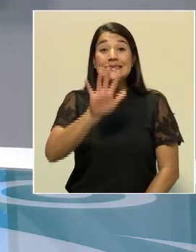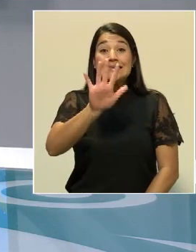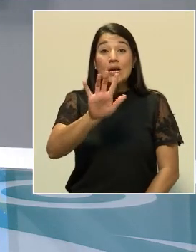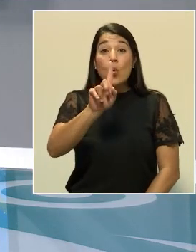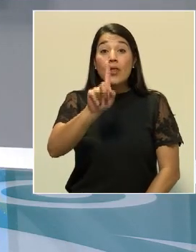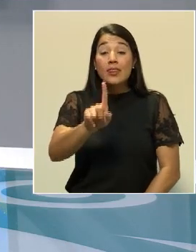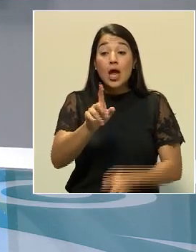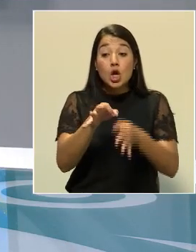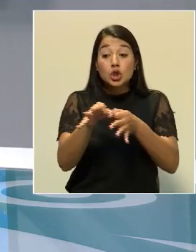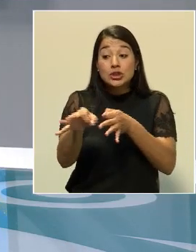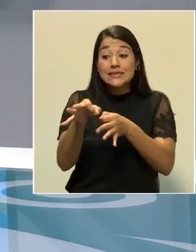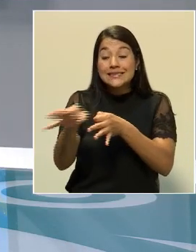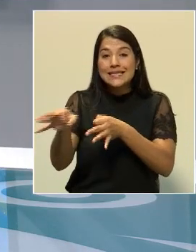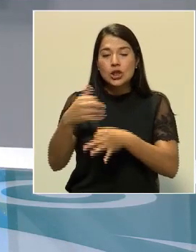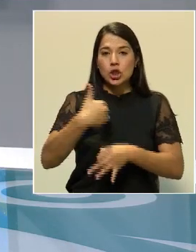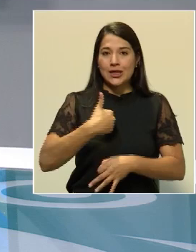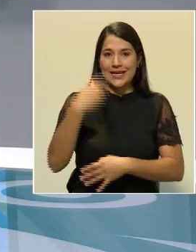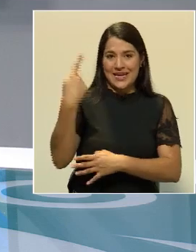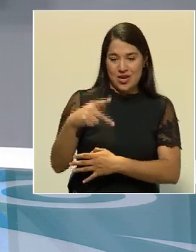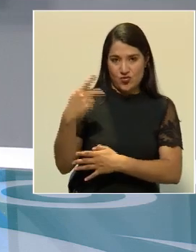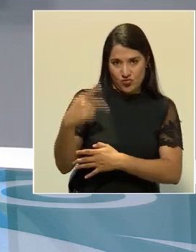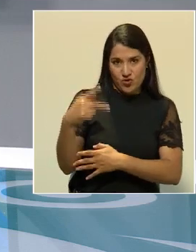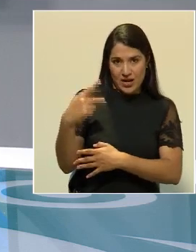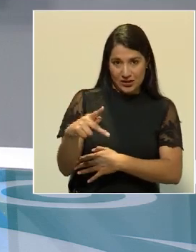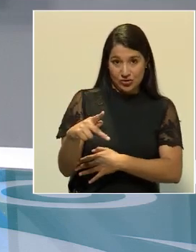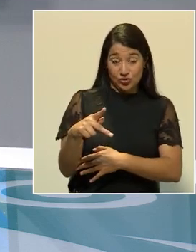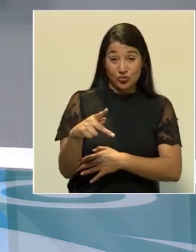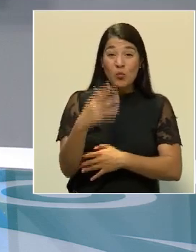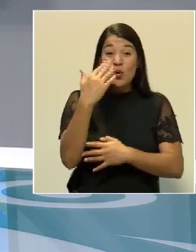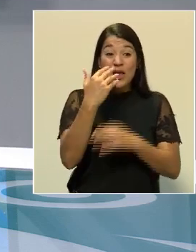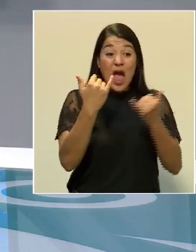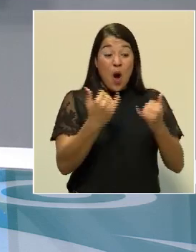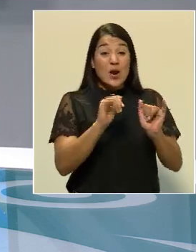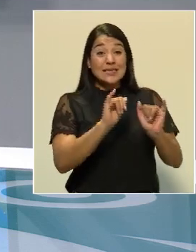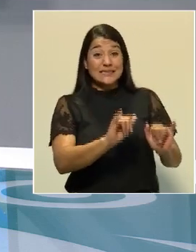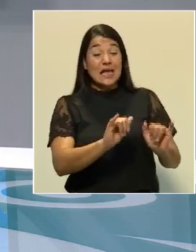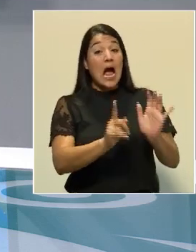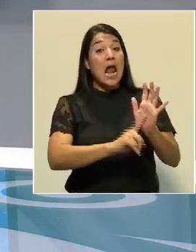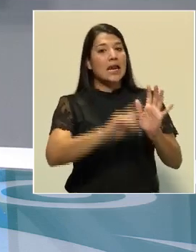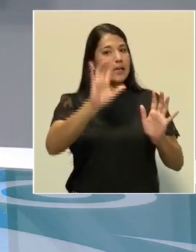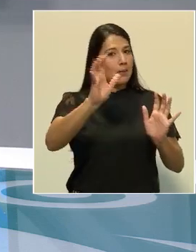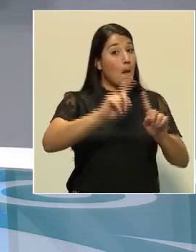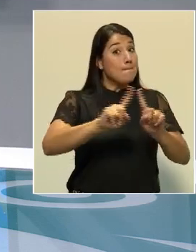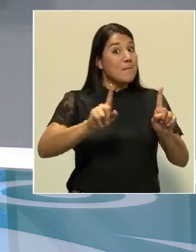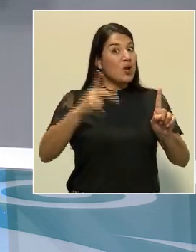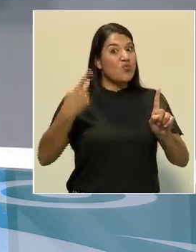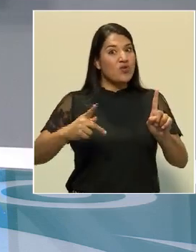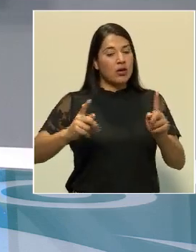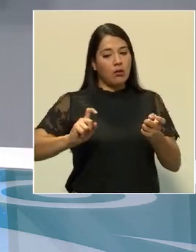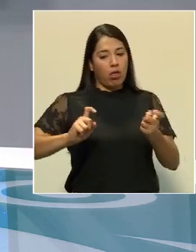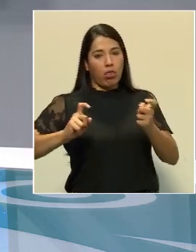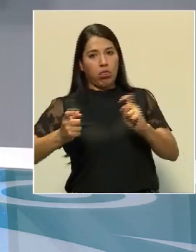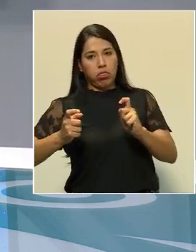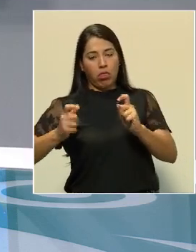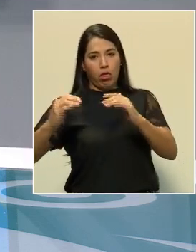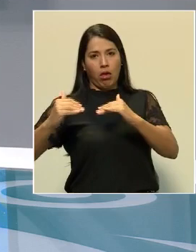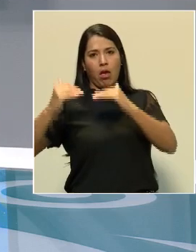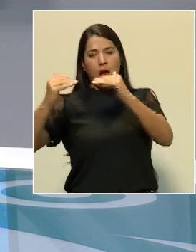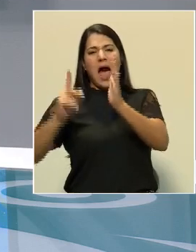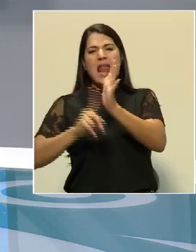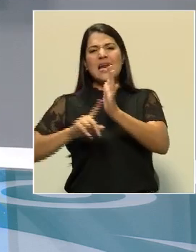51 distritos corren riesgo de pasar de alerta amarilla a alerta naranja debido al aumento